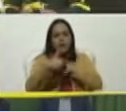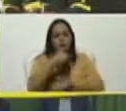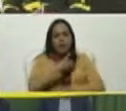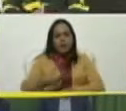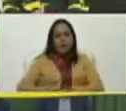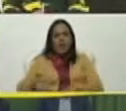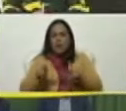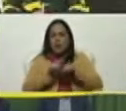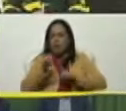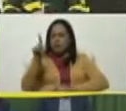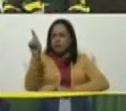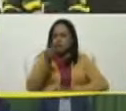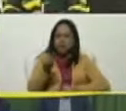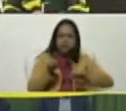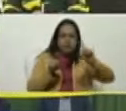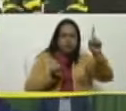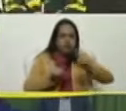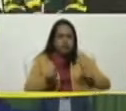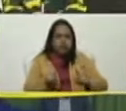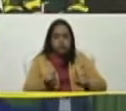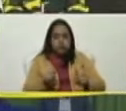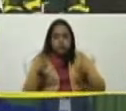relámpago,